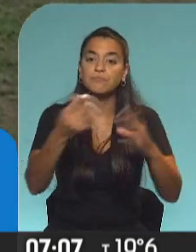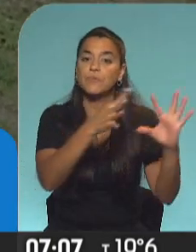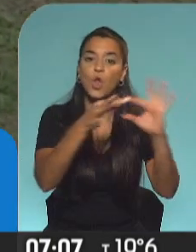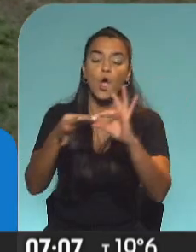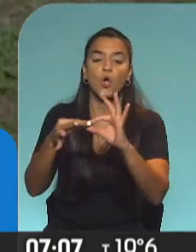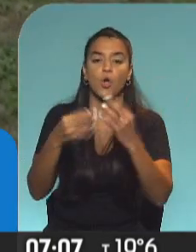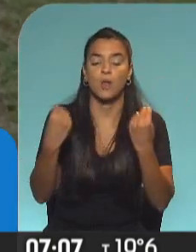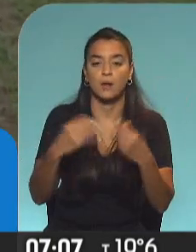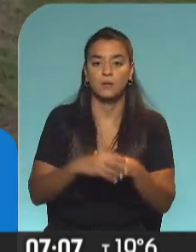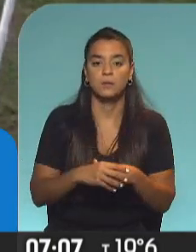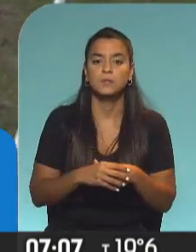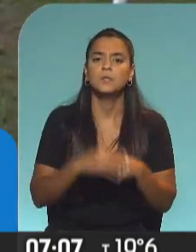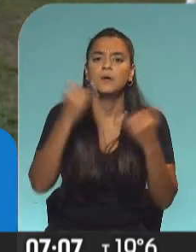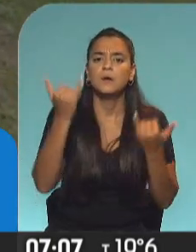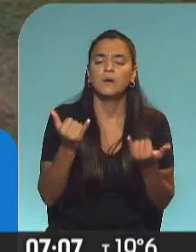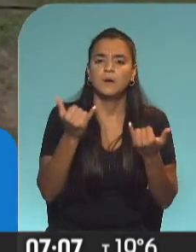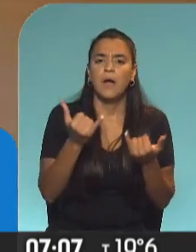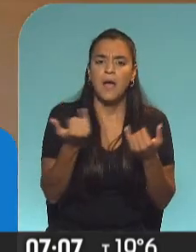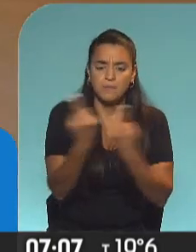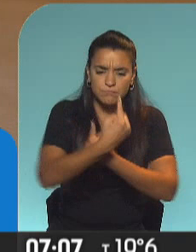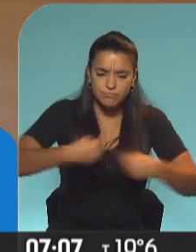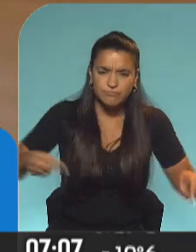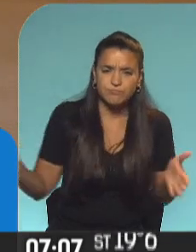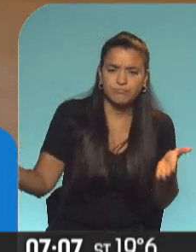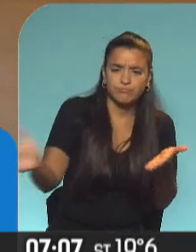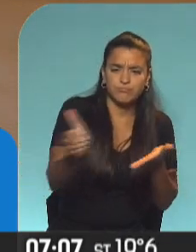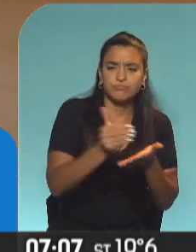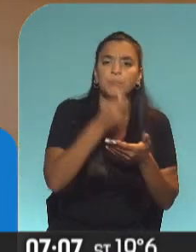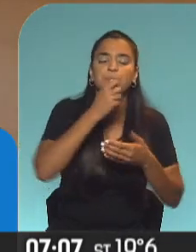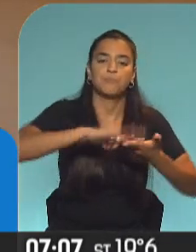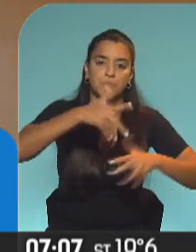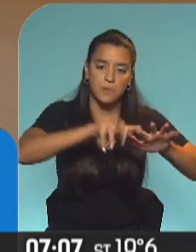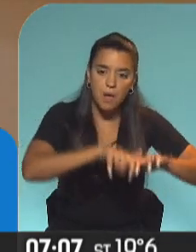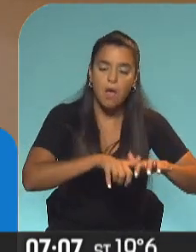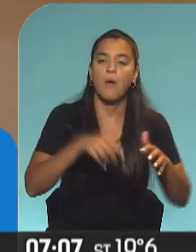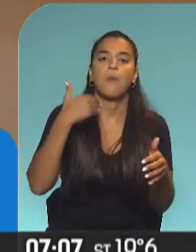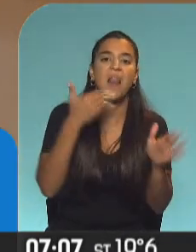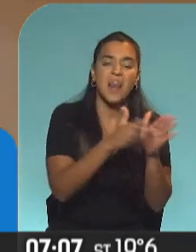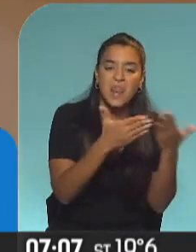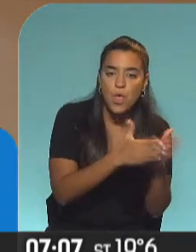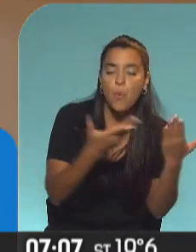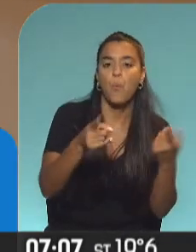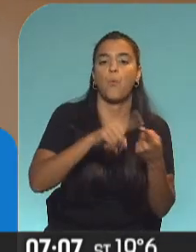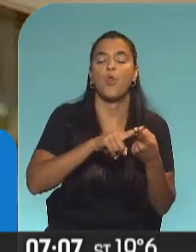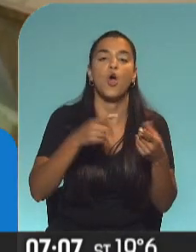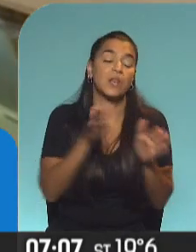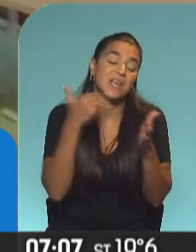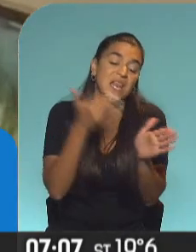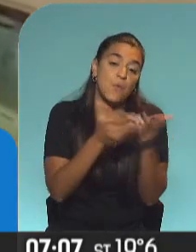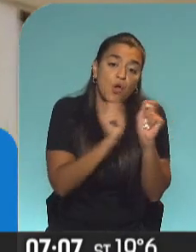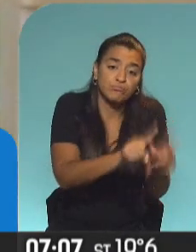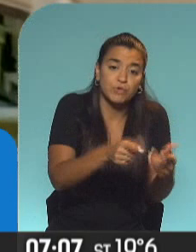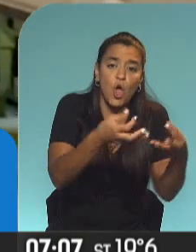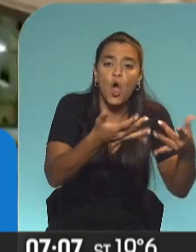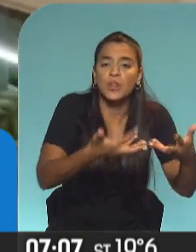colectaron un montón de material desde el punto de vista informático, libros de contabilidad de la